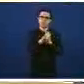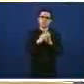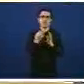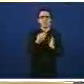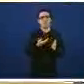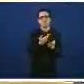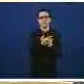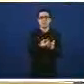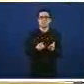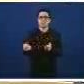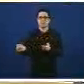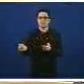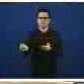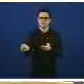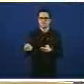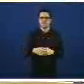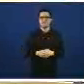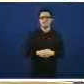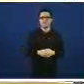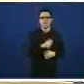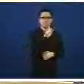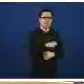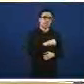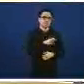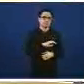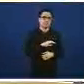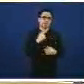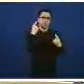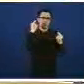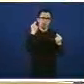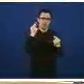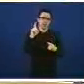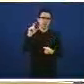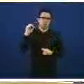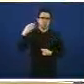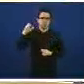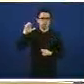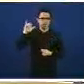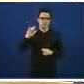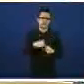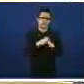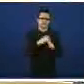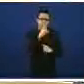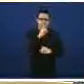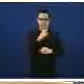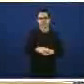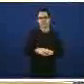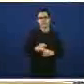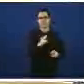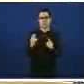Señor Lobeira Señor Lobeira Tenha palabra Para a réplica A señora Pontón Mondelo